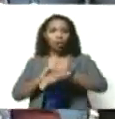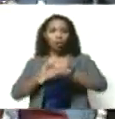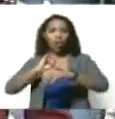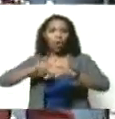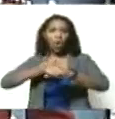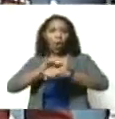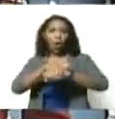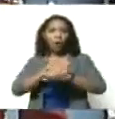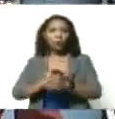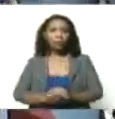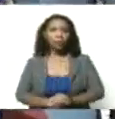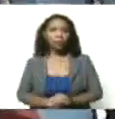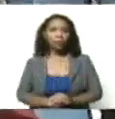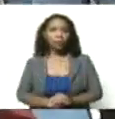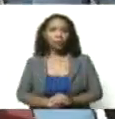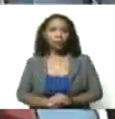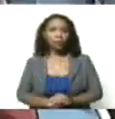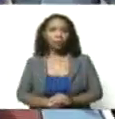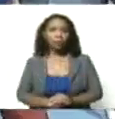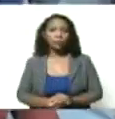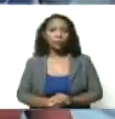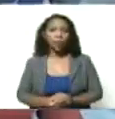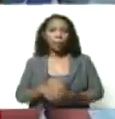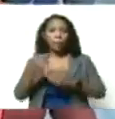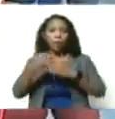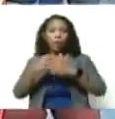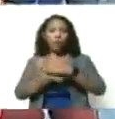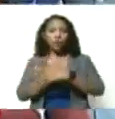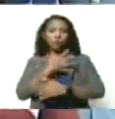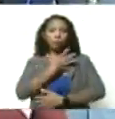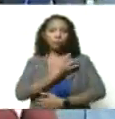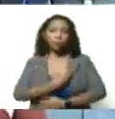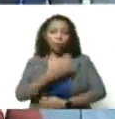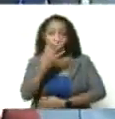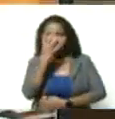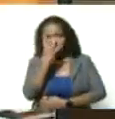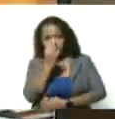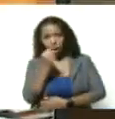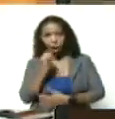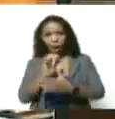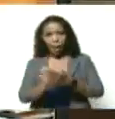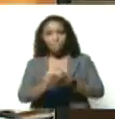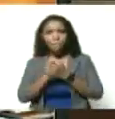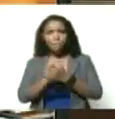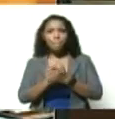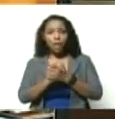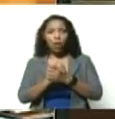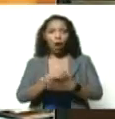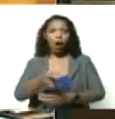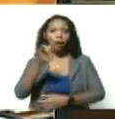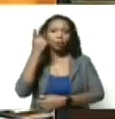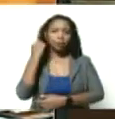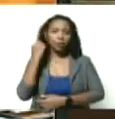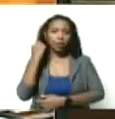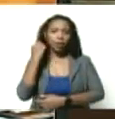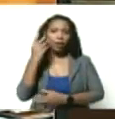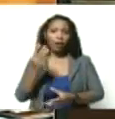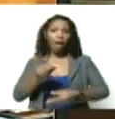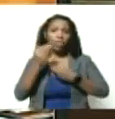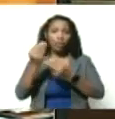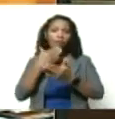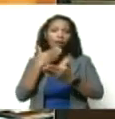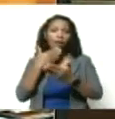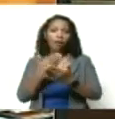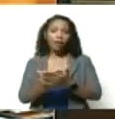Jorge Rodríguez, con una profunda tristeza despedía a su amigo ayer, en tanto le daba las